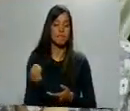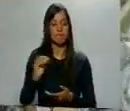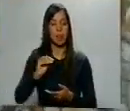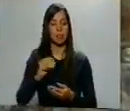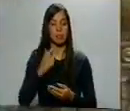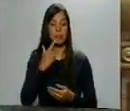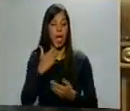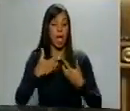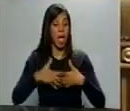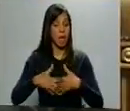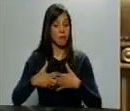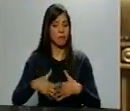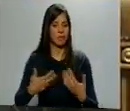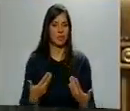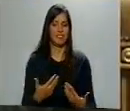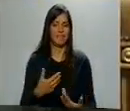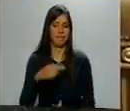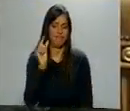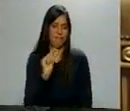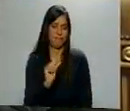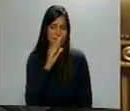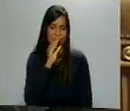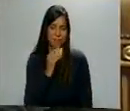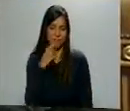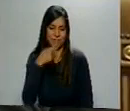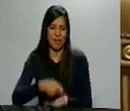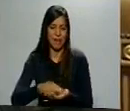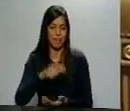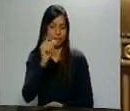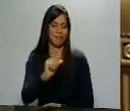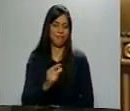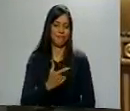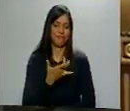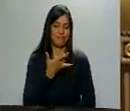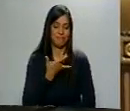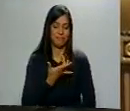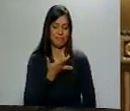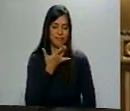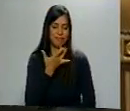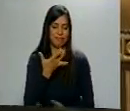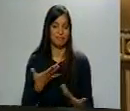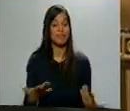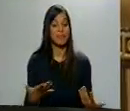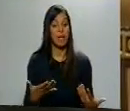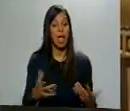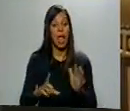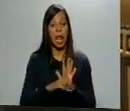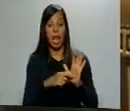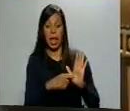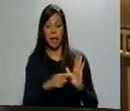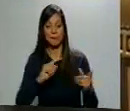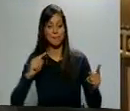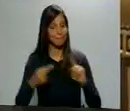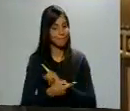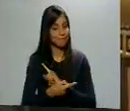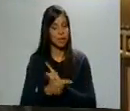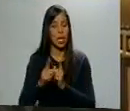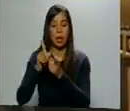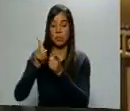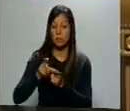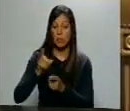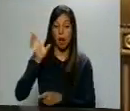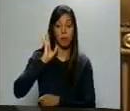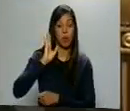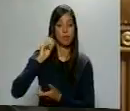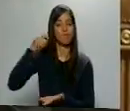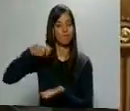las empresas son multas, bueno, irrisorias. Esto lo que permite esta nueva ley, permite actualizar